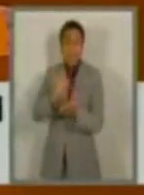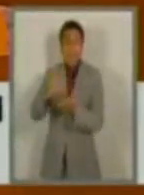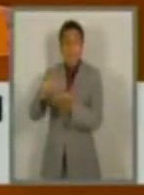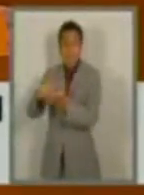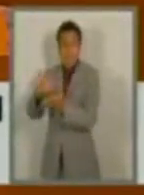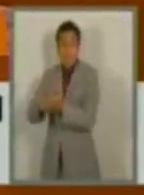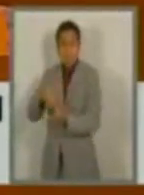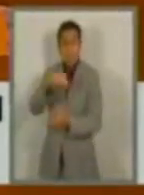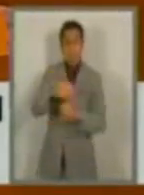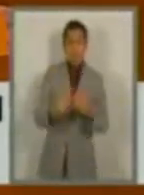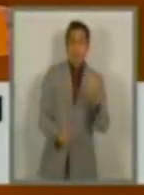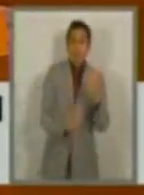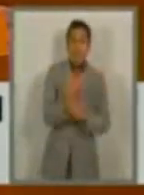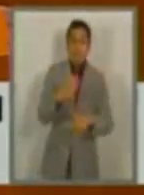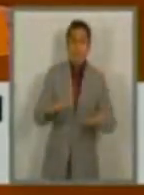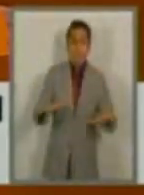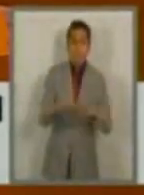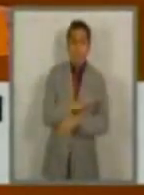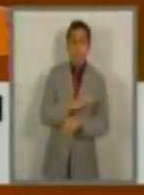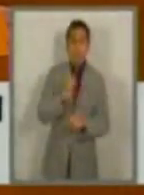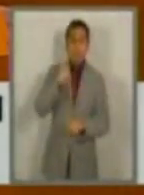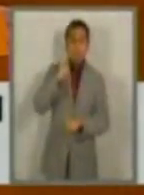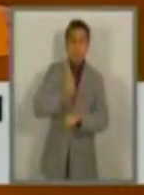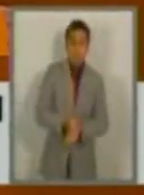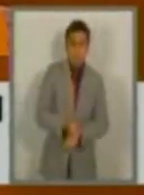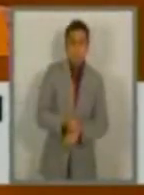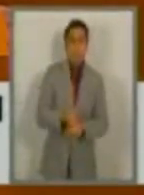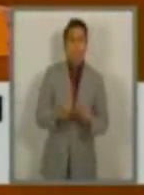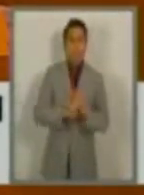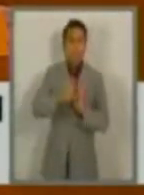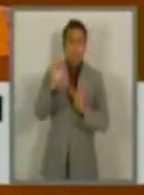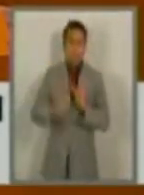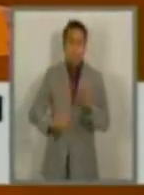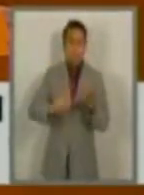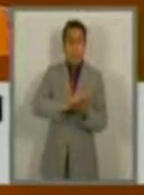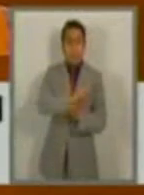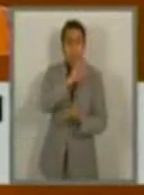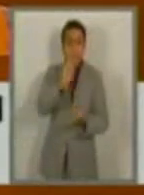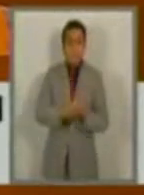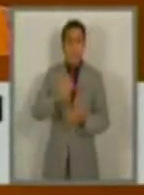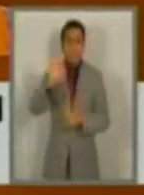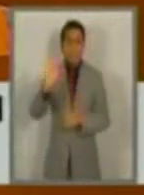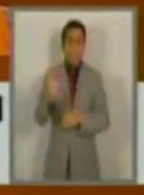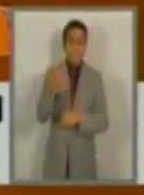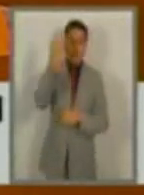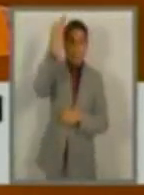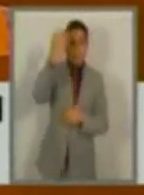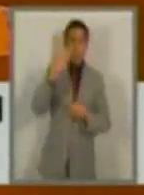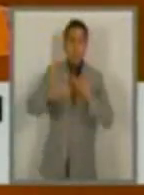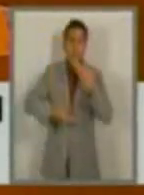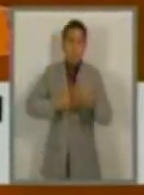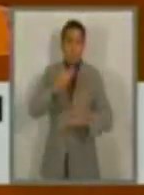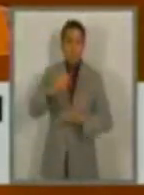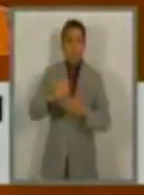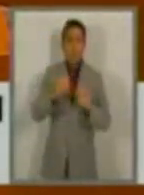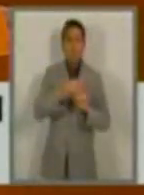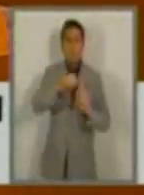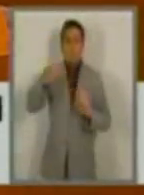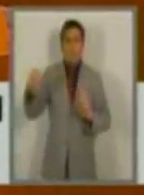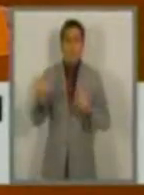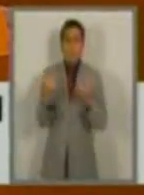y publicitadas vigentes, como es la Ley Federal de Procedimiento Administrativo, la Ley General de